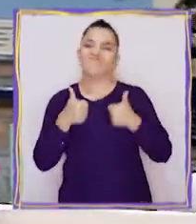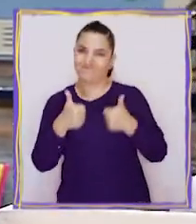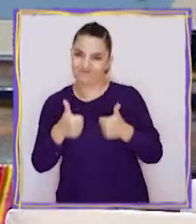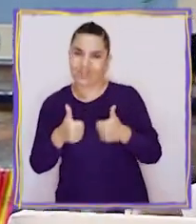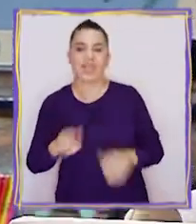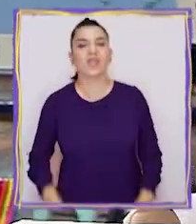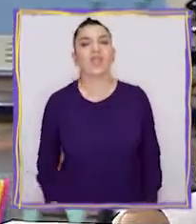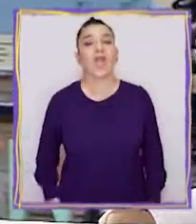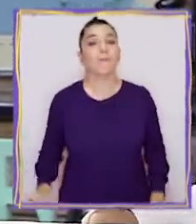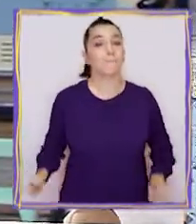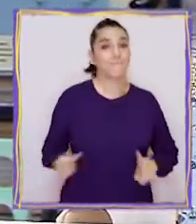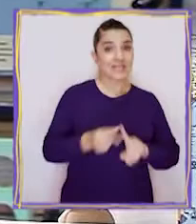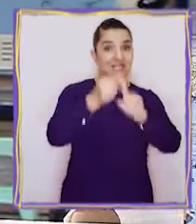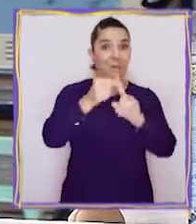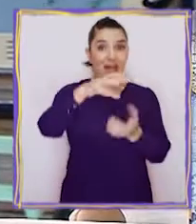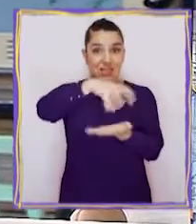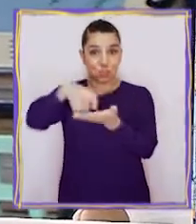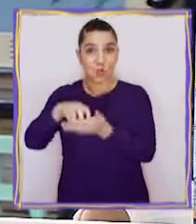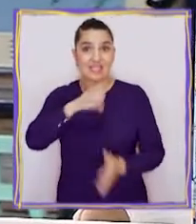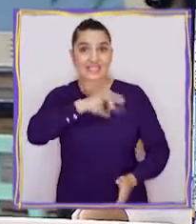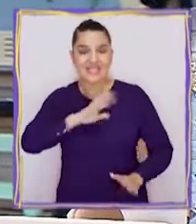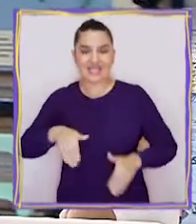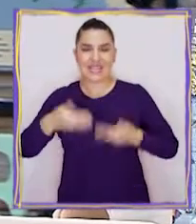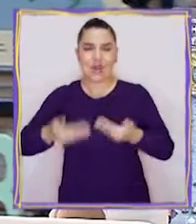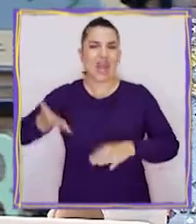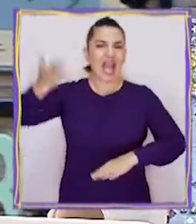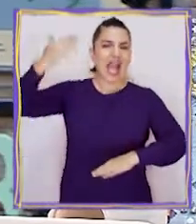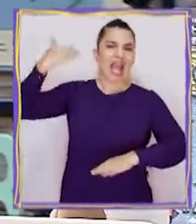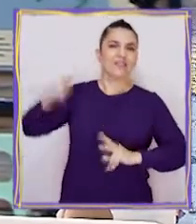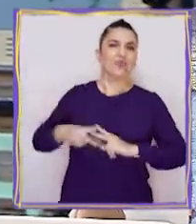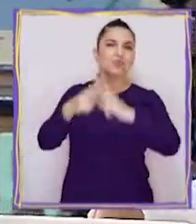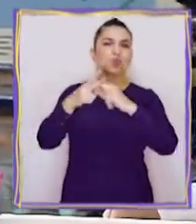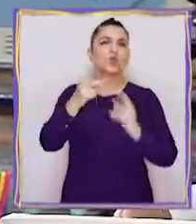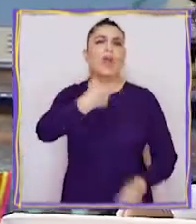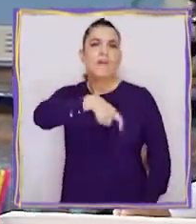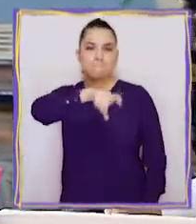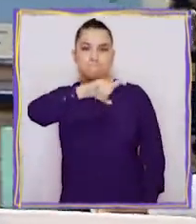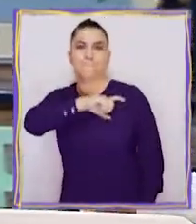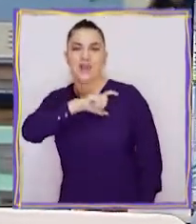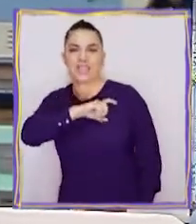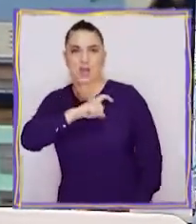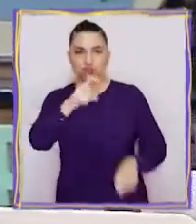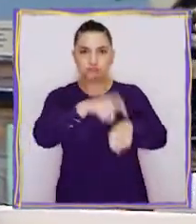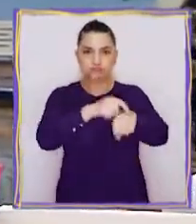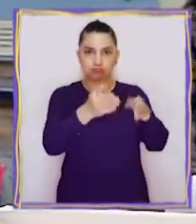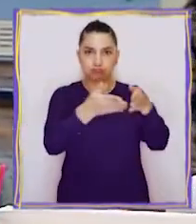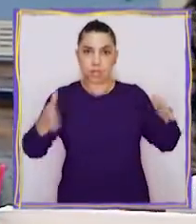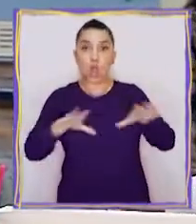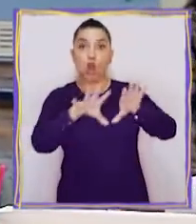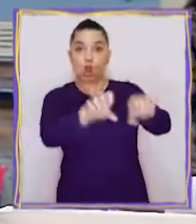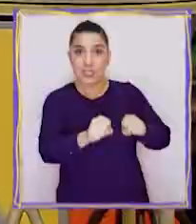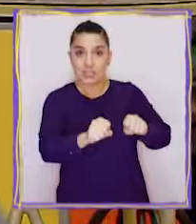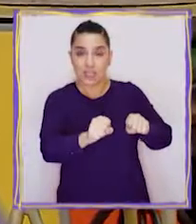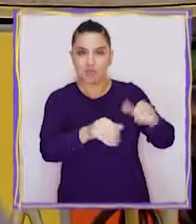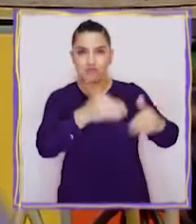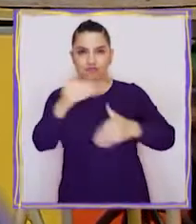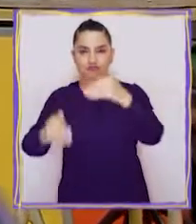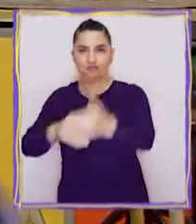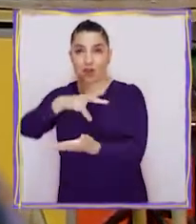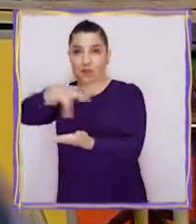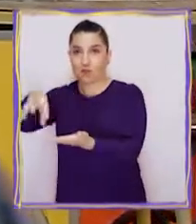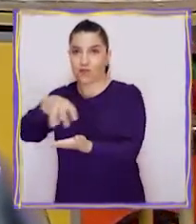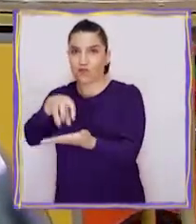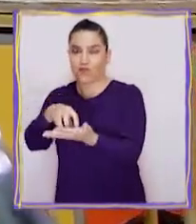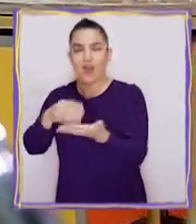luego, las principales ciudades del Chile actual fueron construidas por españoles durante la conquista y la colonia.